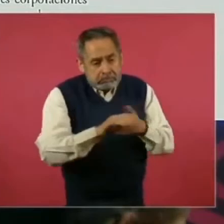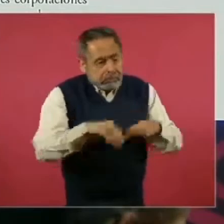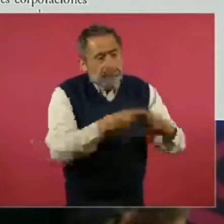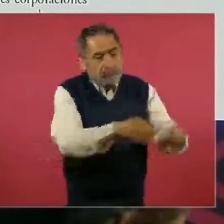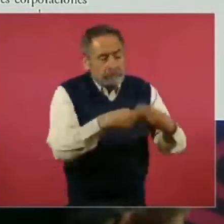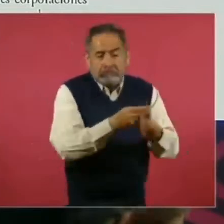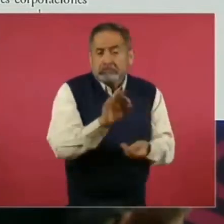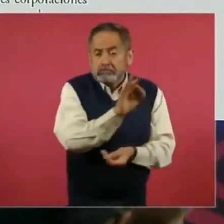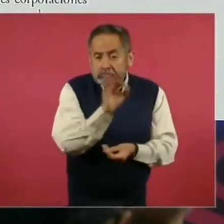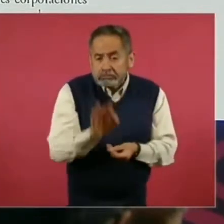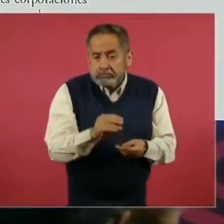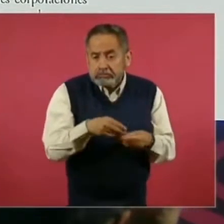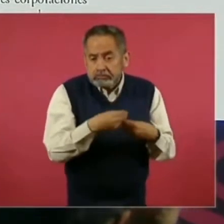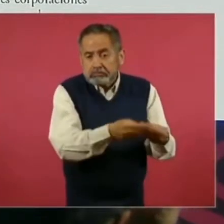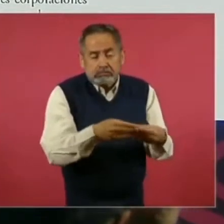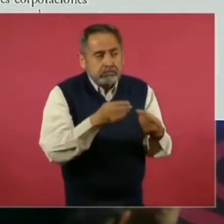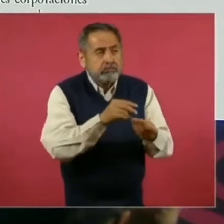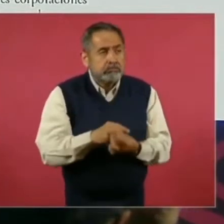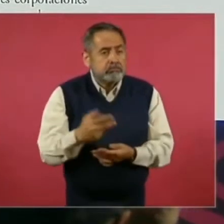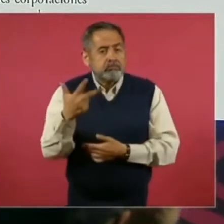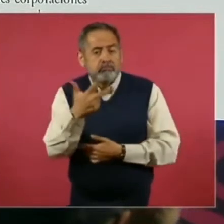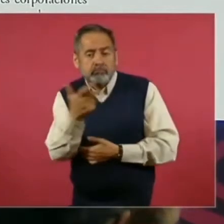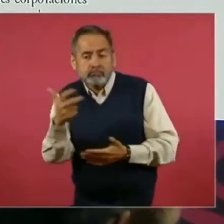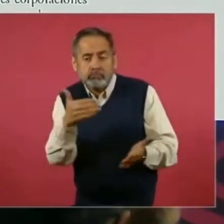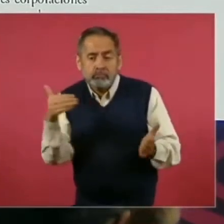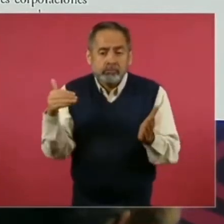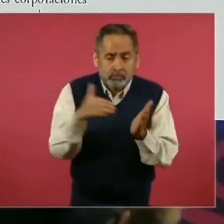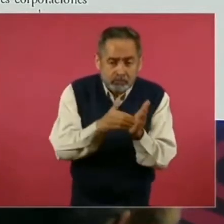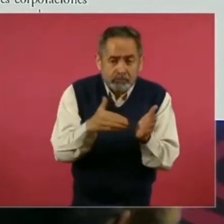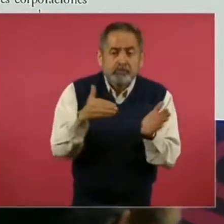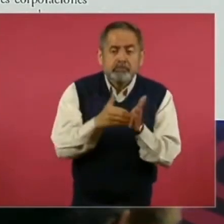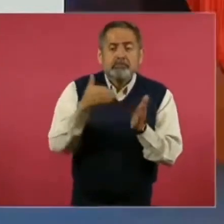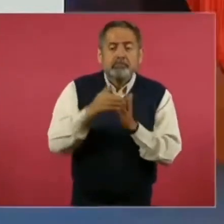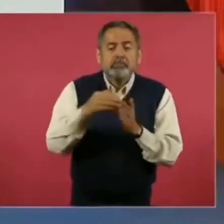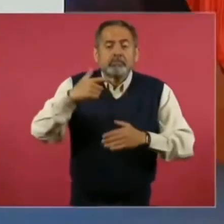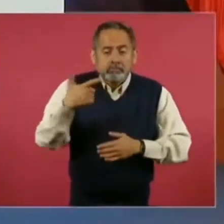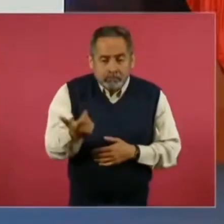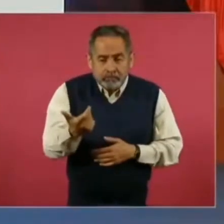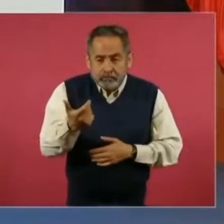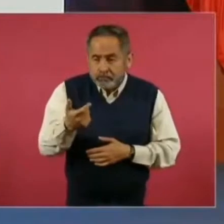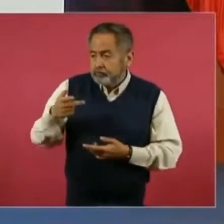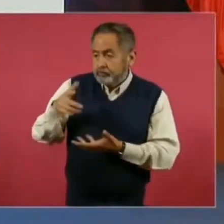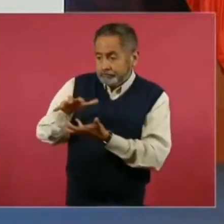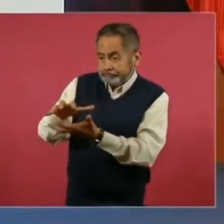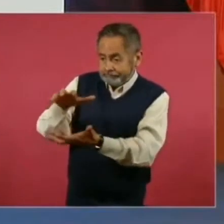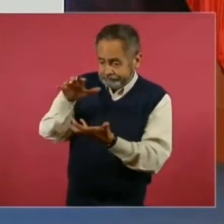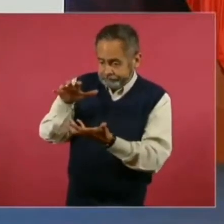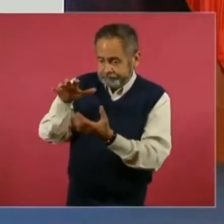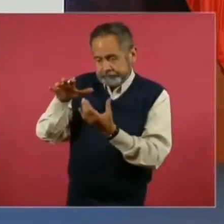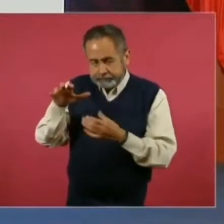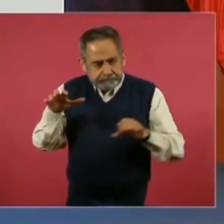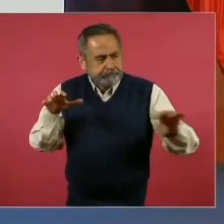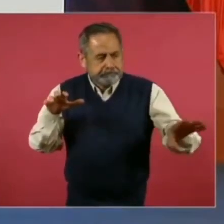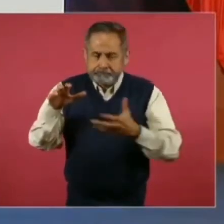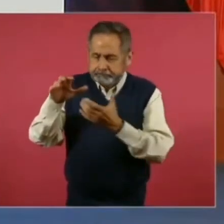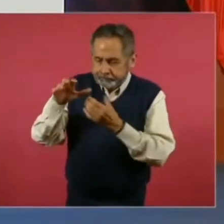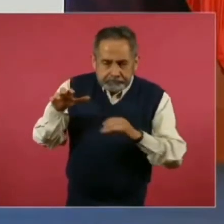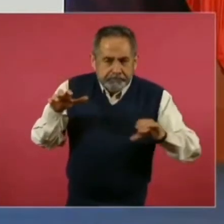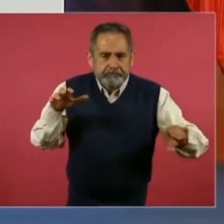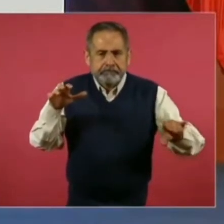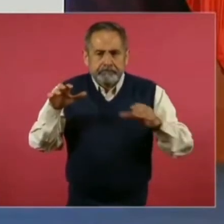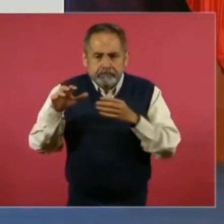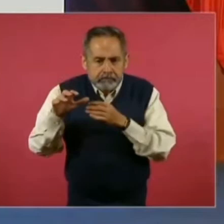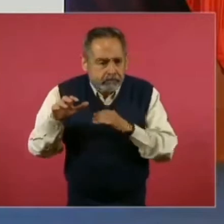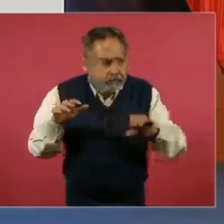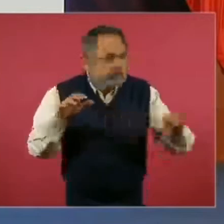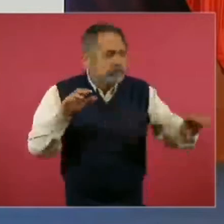pagar intereses más de 800,000 millones de pesos del presupuesto nacional. La